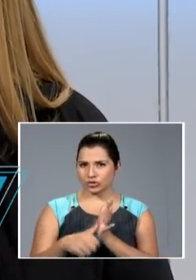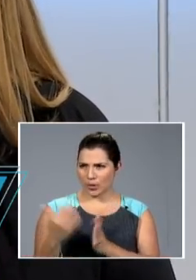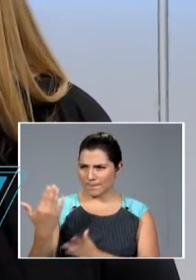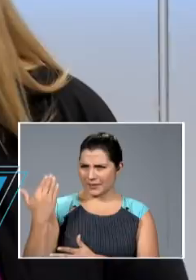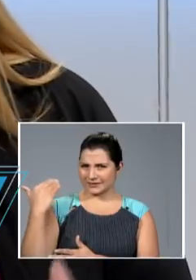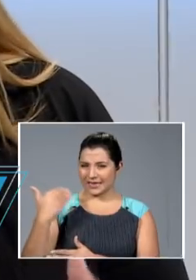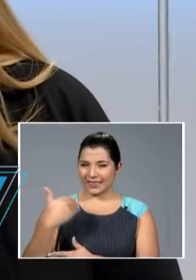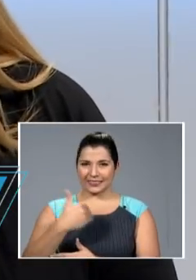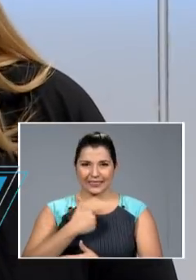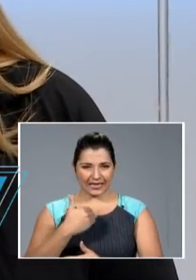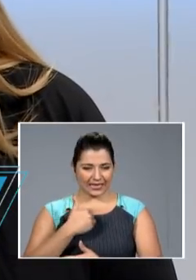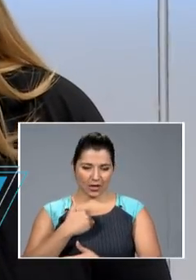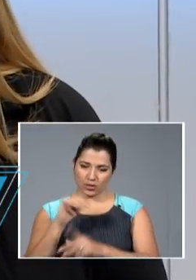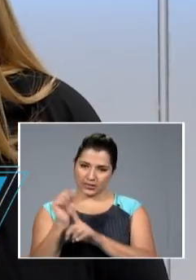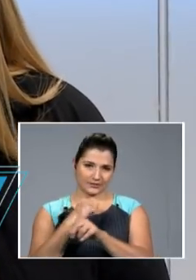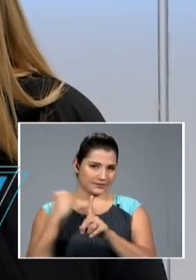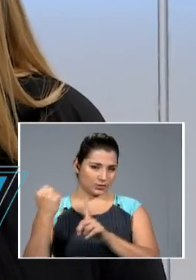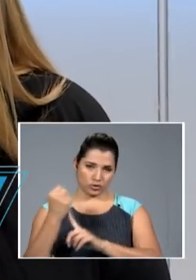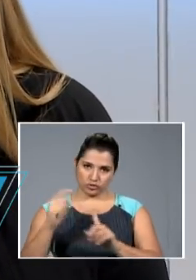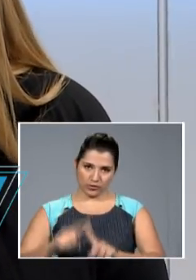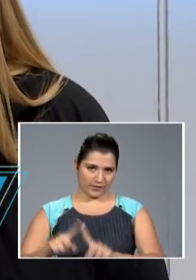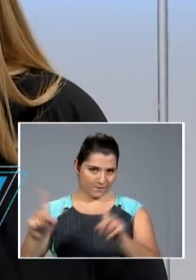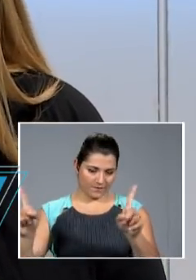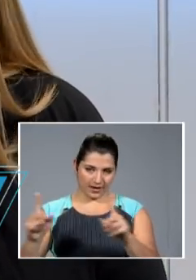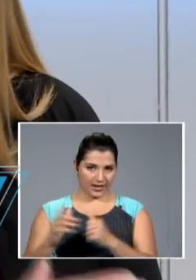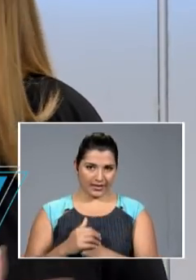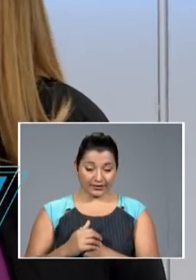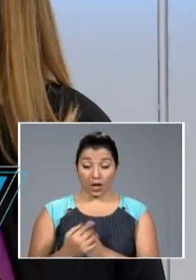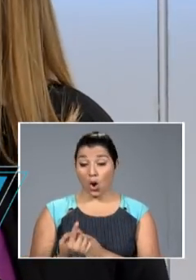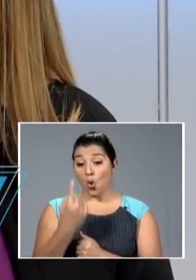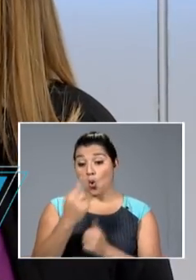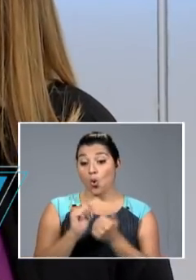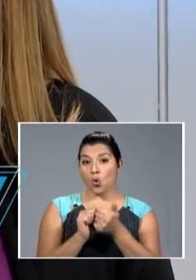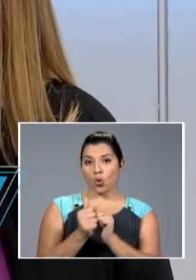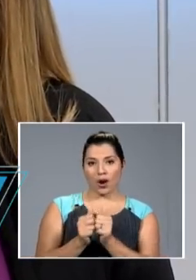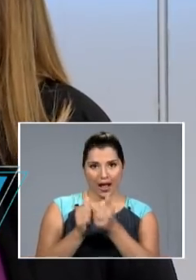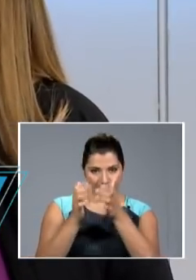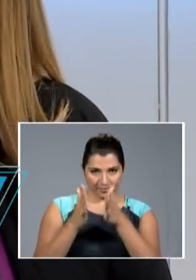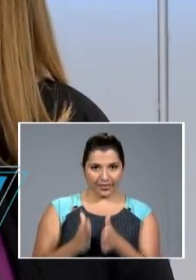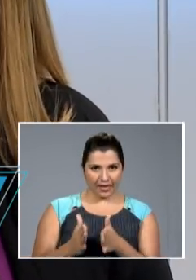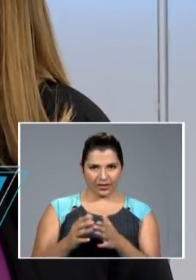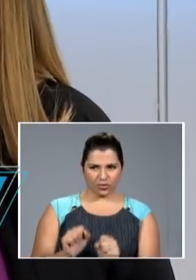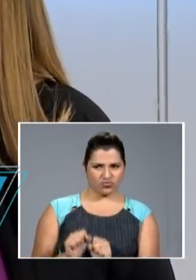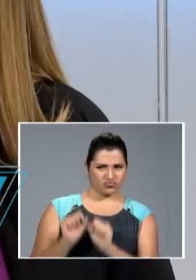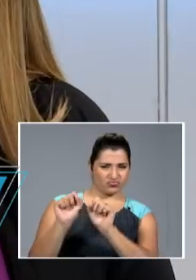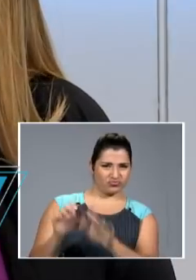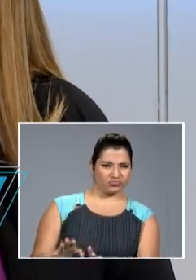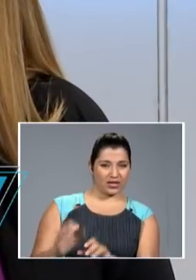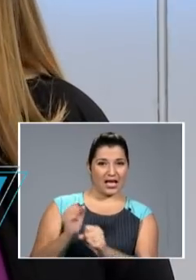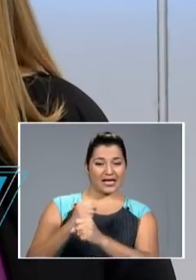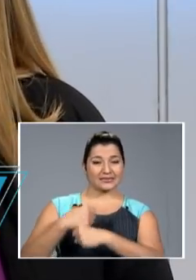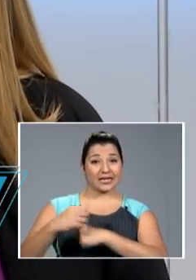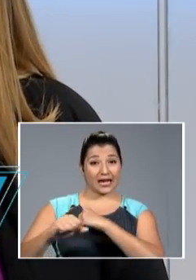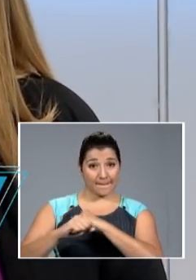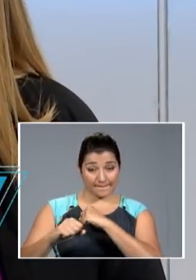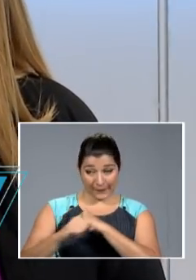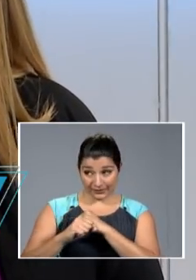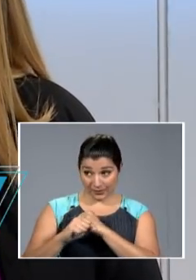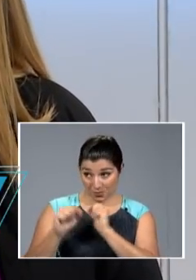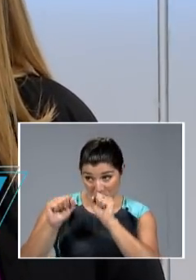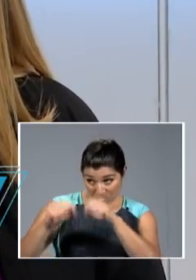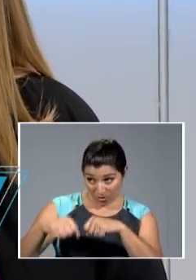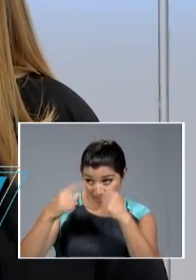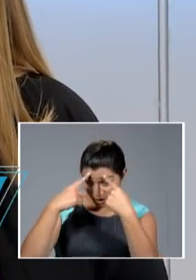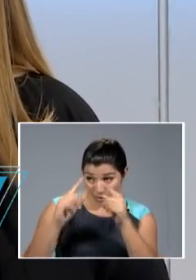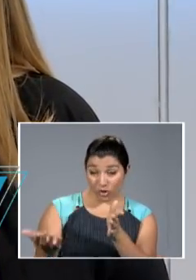un panorama muy diferente al que hoy tenían. Incluso un candidato había renunciado a hacer su campaña. ¿Podría hacerse esto